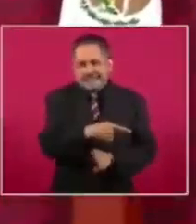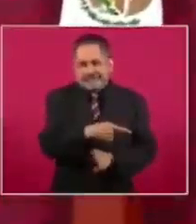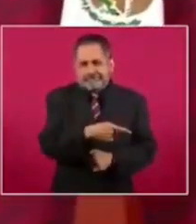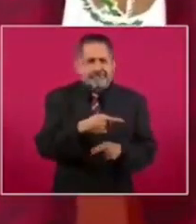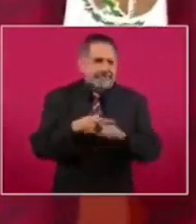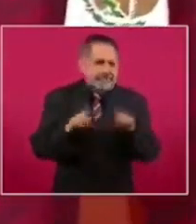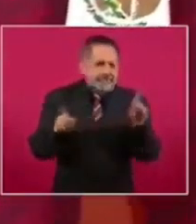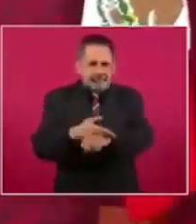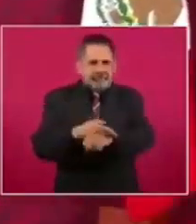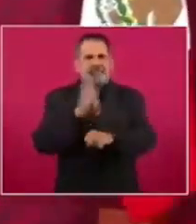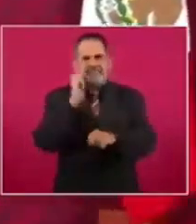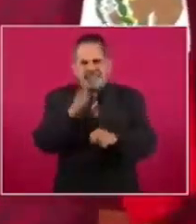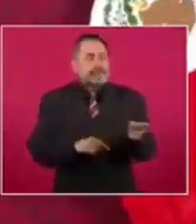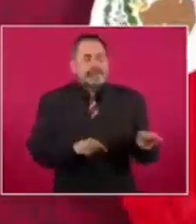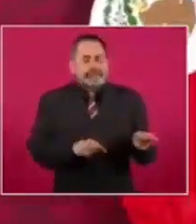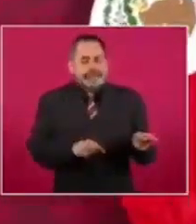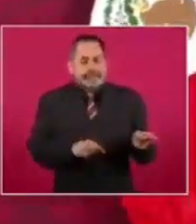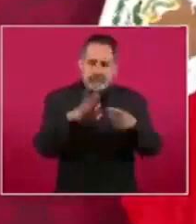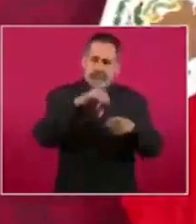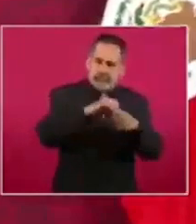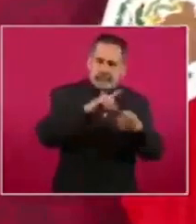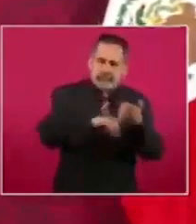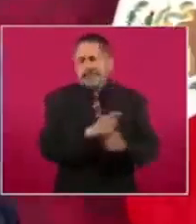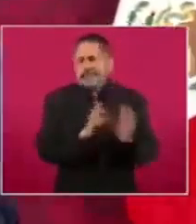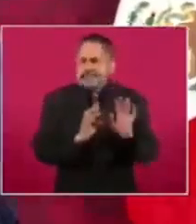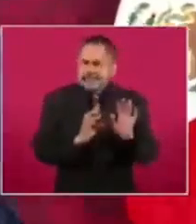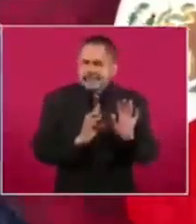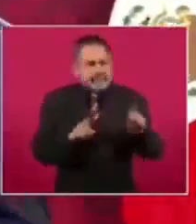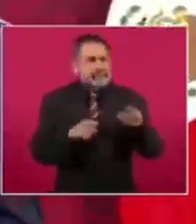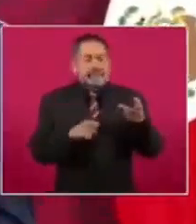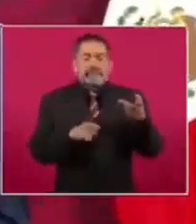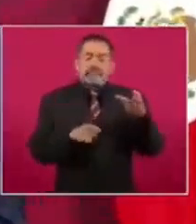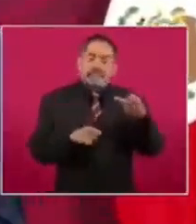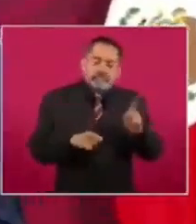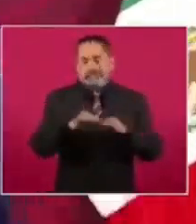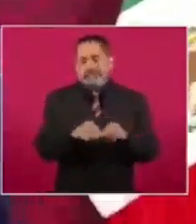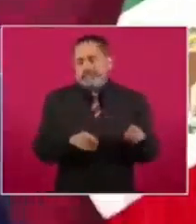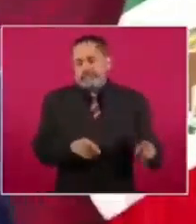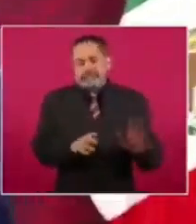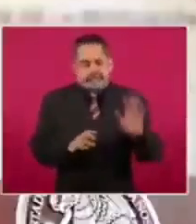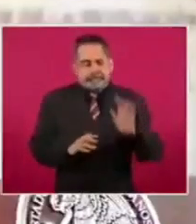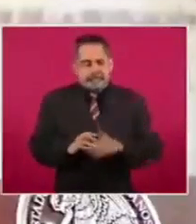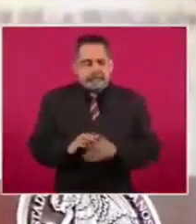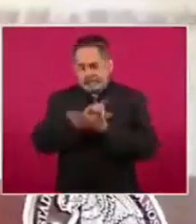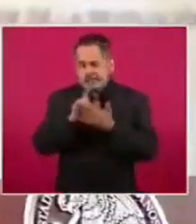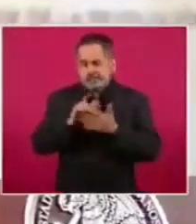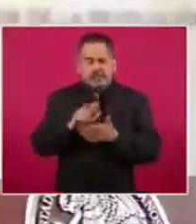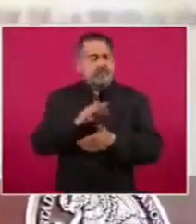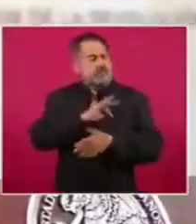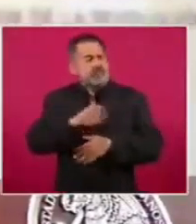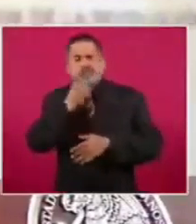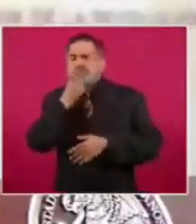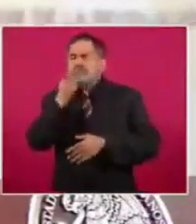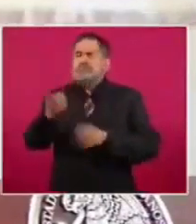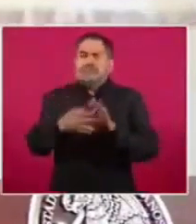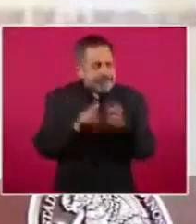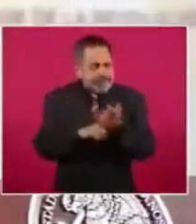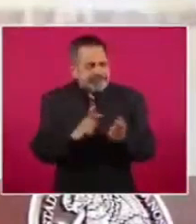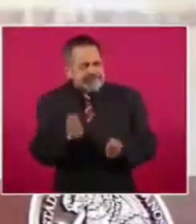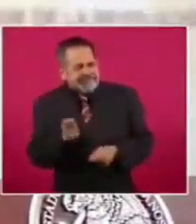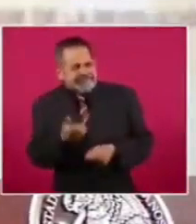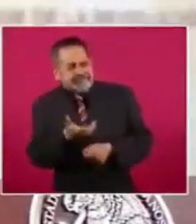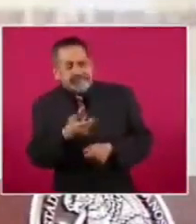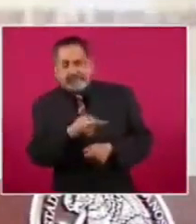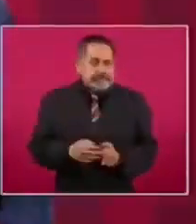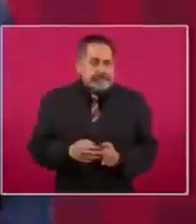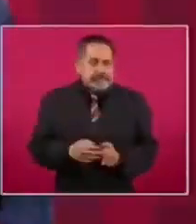honestidad es un concepto más amplio, que incluye la honradez, pero también tiene que ver con la congruencia, con la autoridad moral, con el actuar